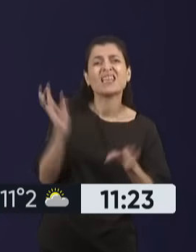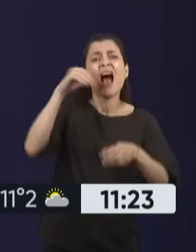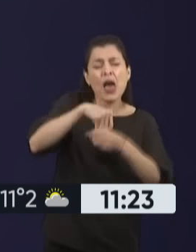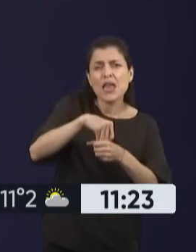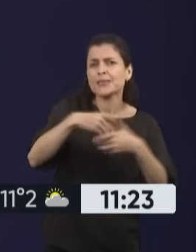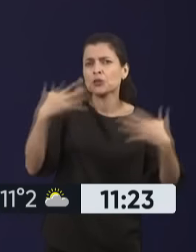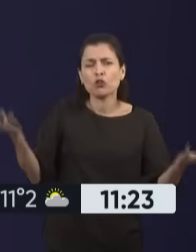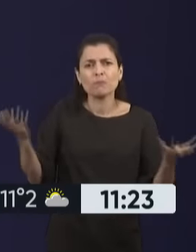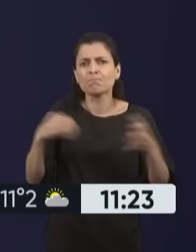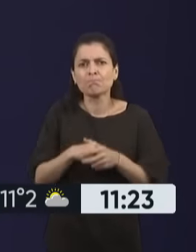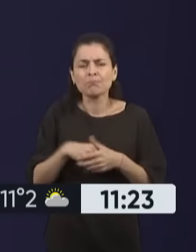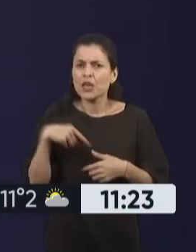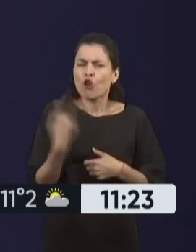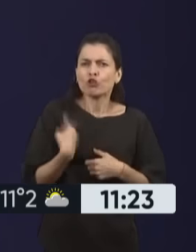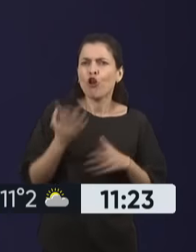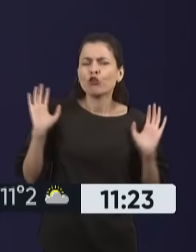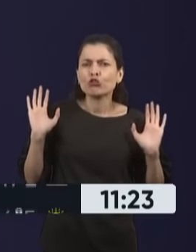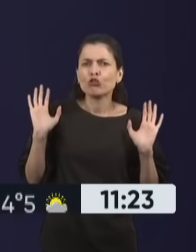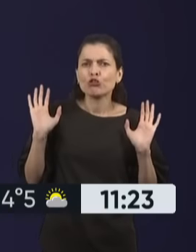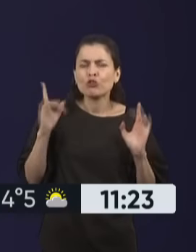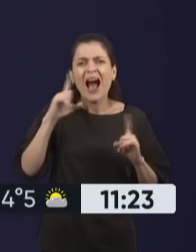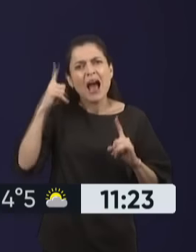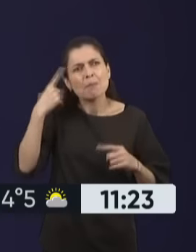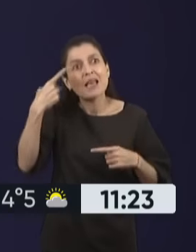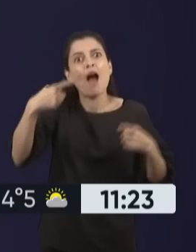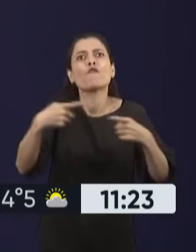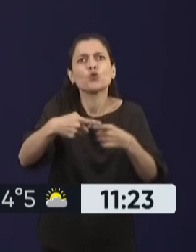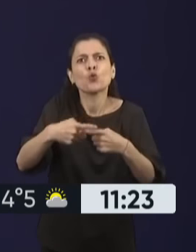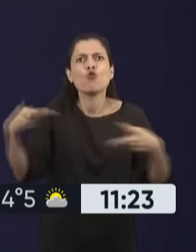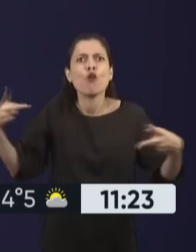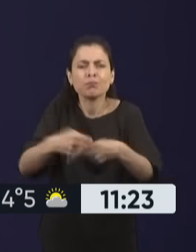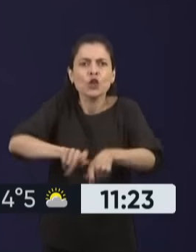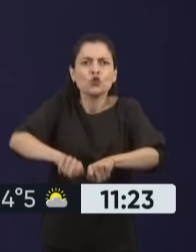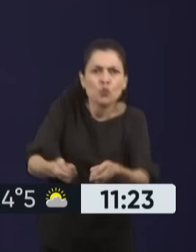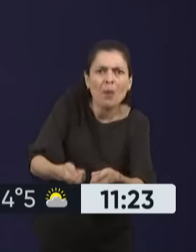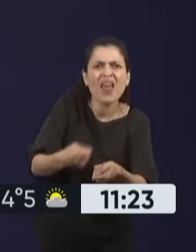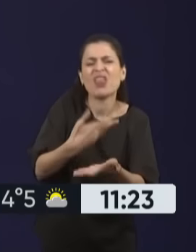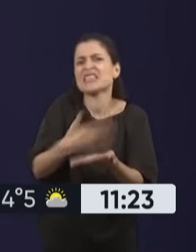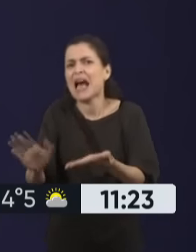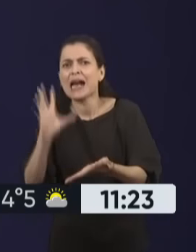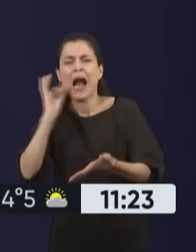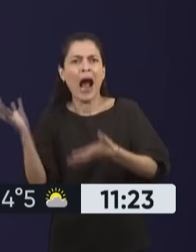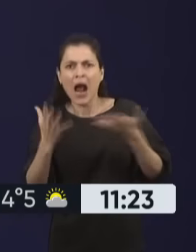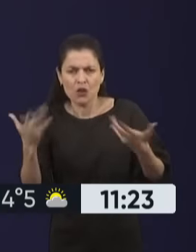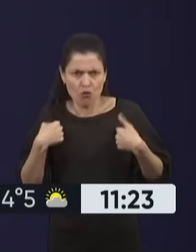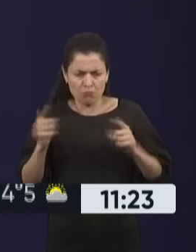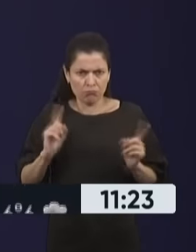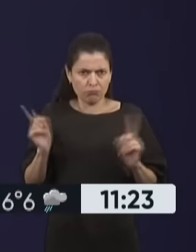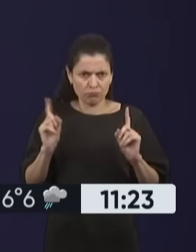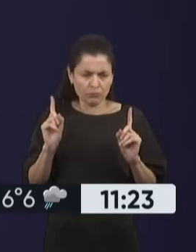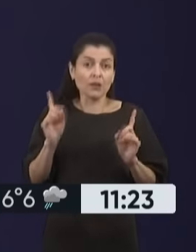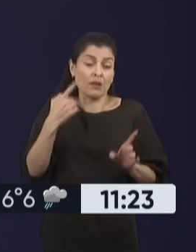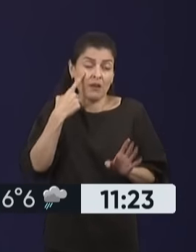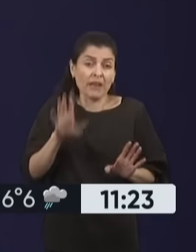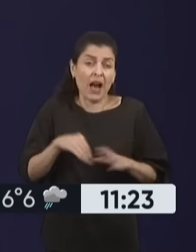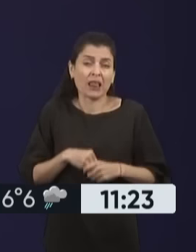no tenemos ninguna ninguna perspectiva de que Esos planes se corten o que sufran algún tipo de consecuencia